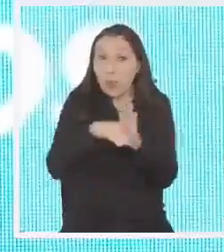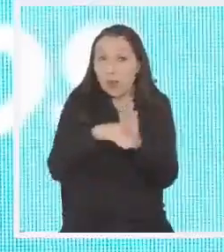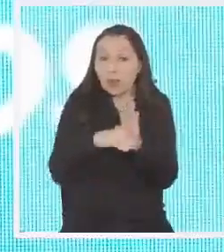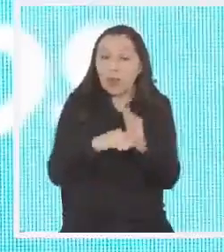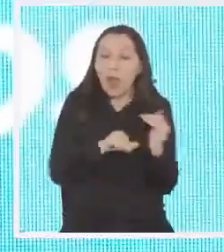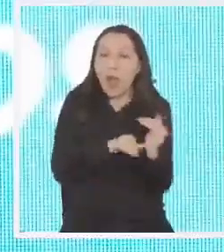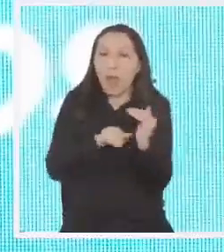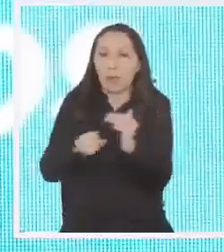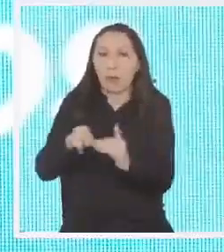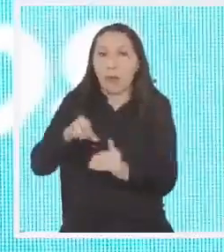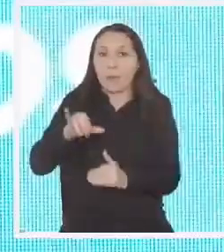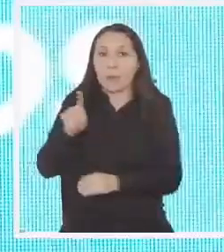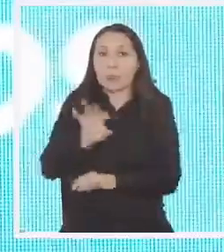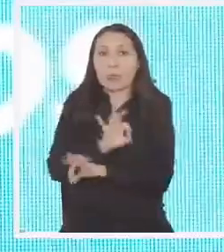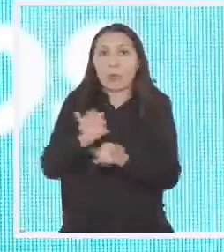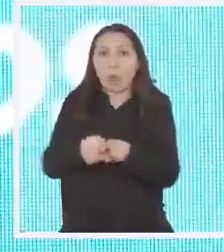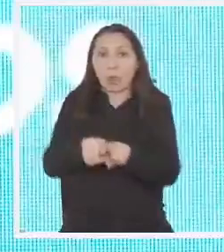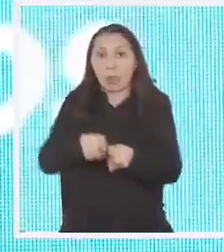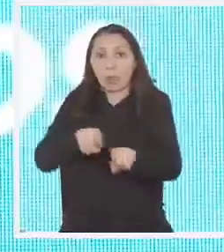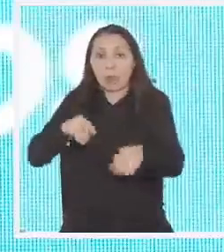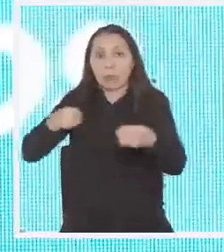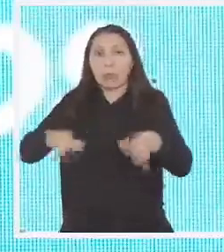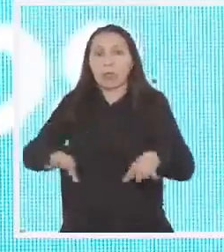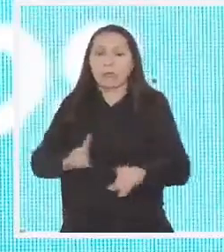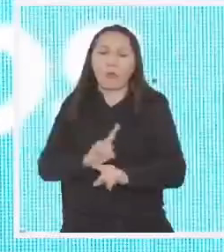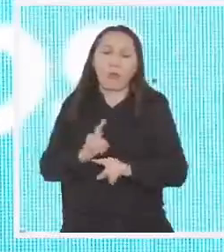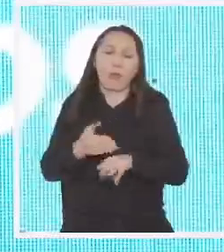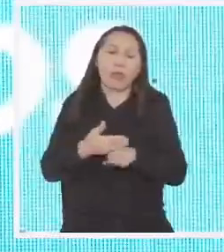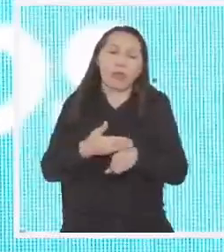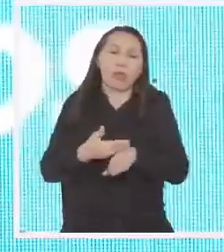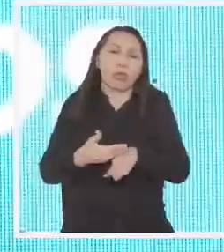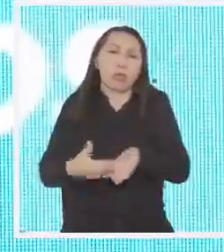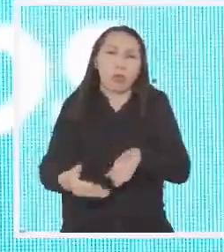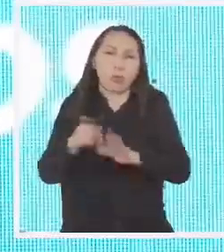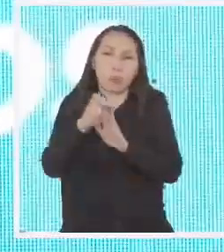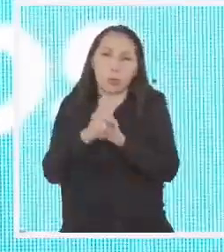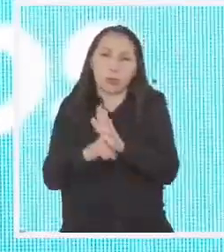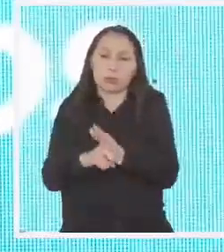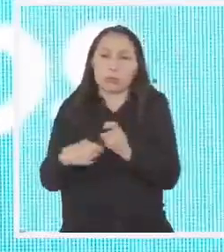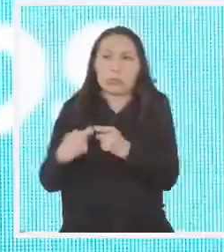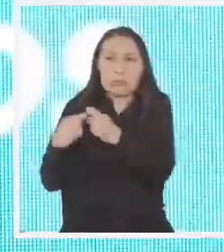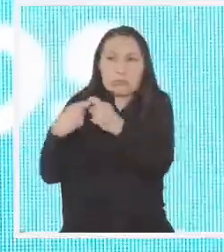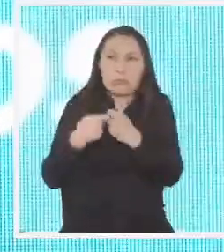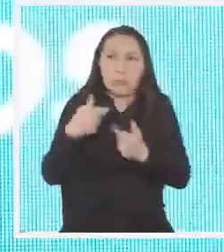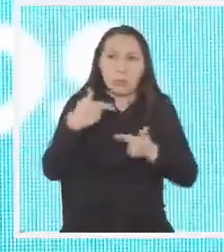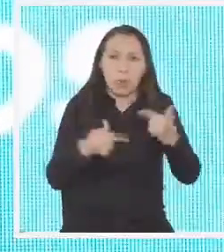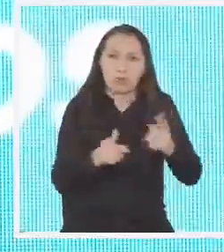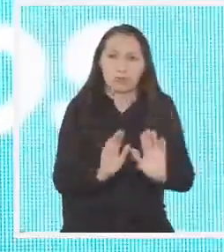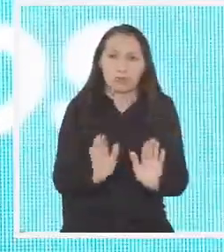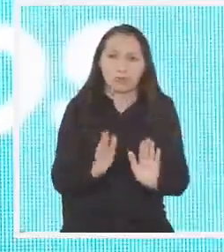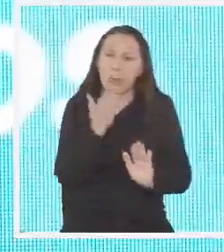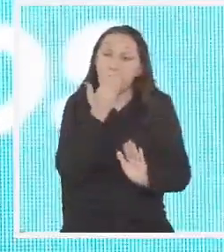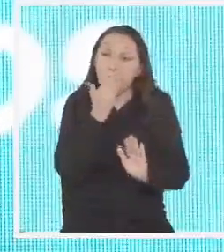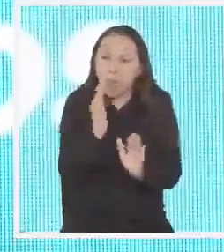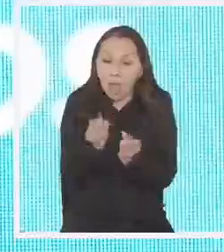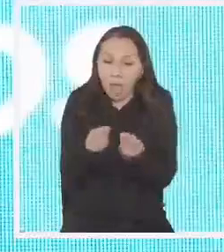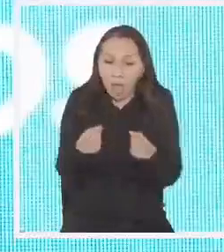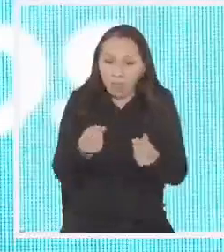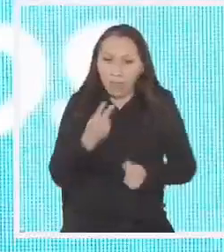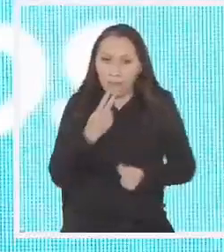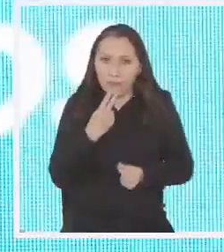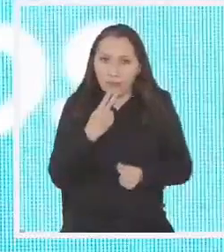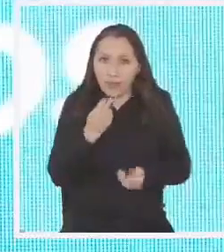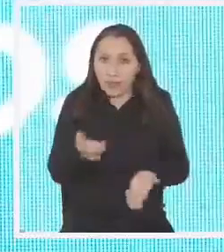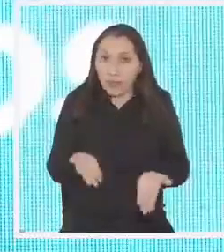un apoyo a las pymes para que nadie se quede atrás. No sigamos retrasando ese tipo de proyectos por gallitos políticos. Cuando mejoramos la calidad de